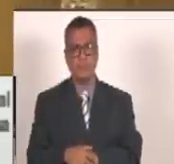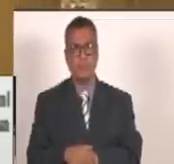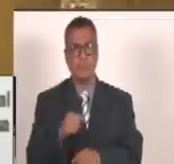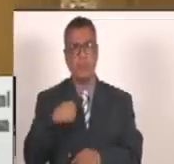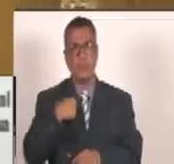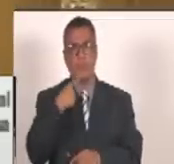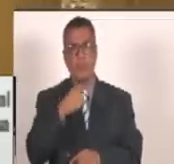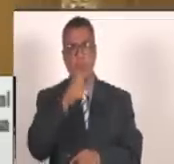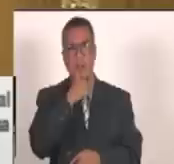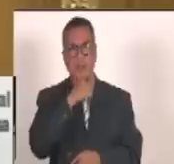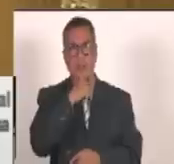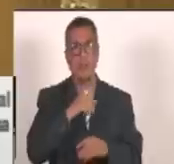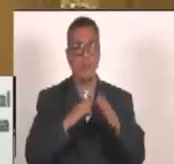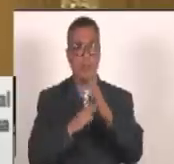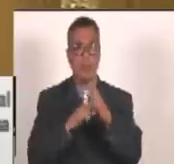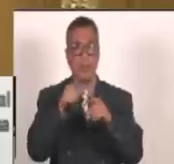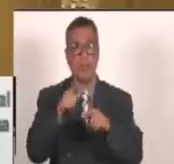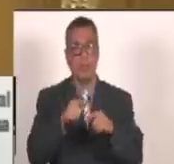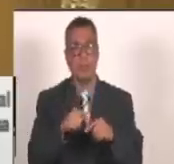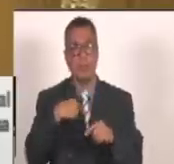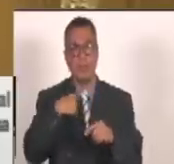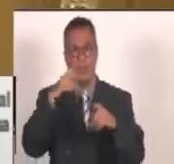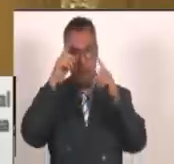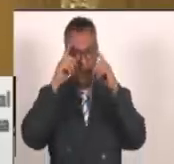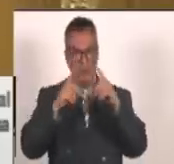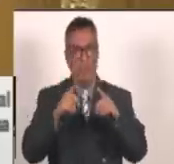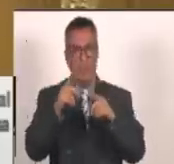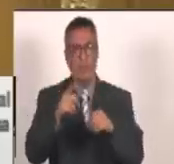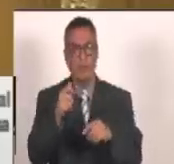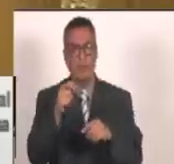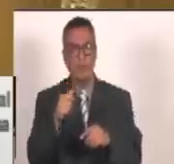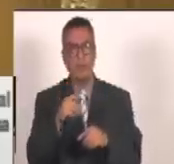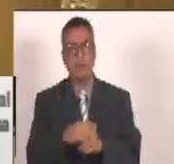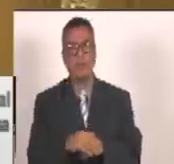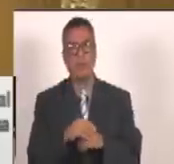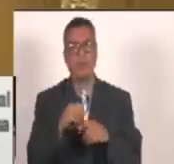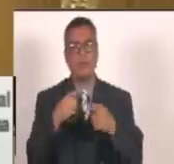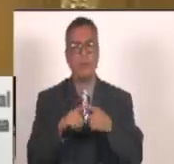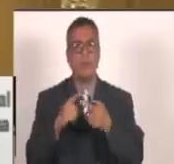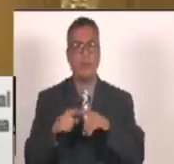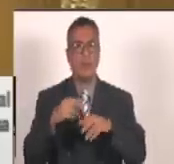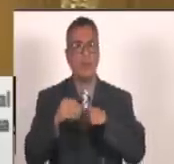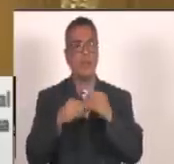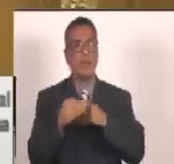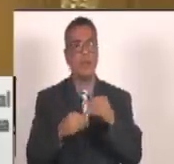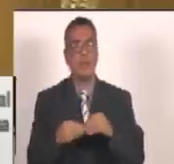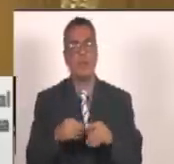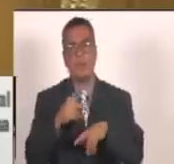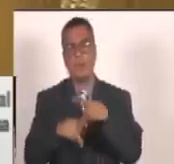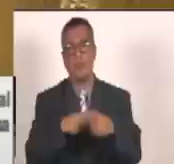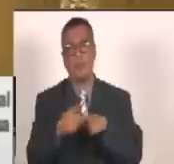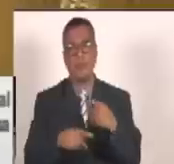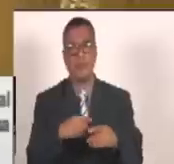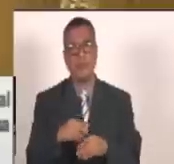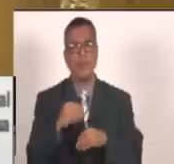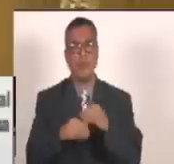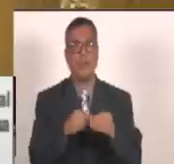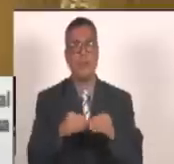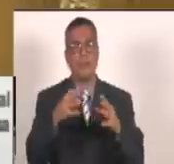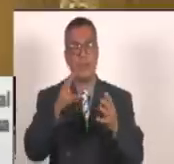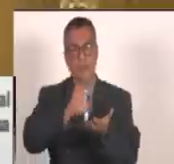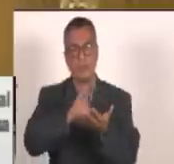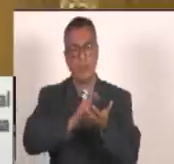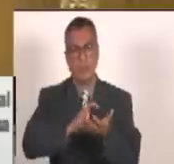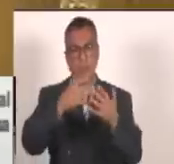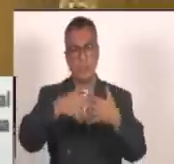Casi digo que mi paciencia tiene un límite, pero ya es el primer día de sesiones, creo que es un poquito exagerado. Fue una visita a centros de producción, a centros